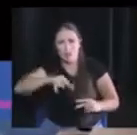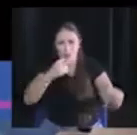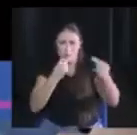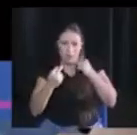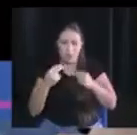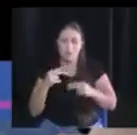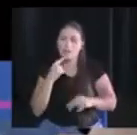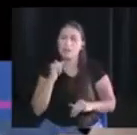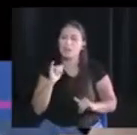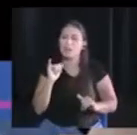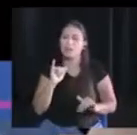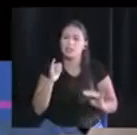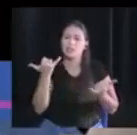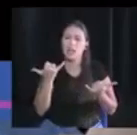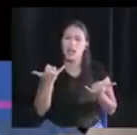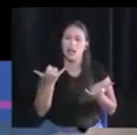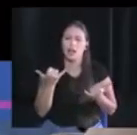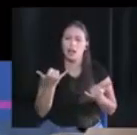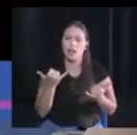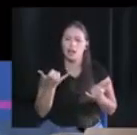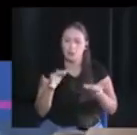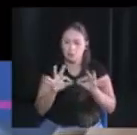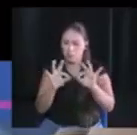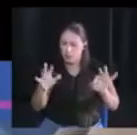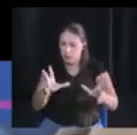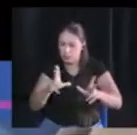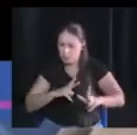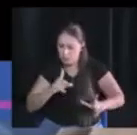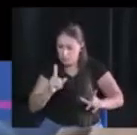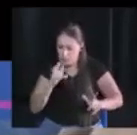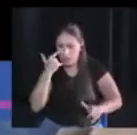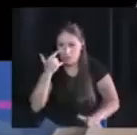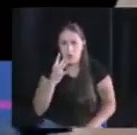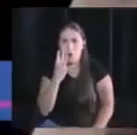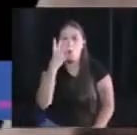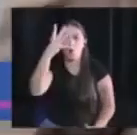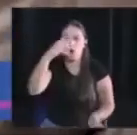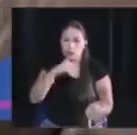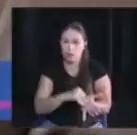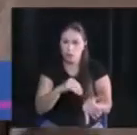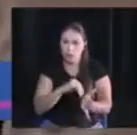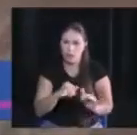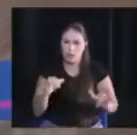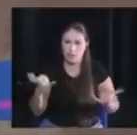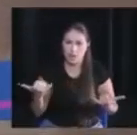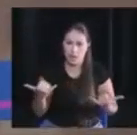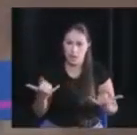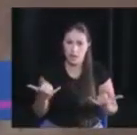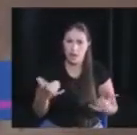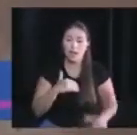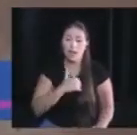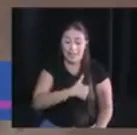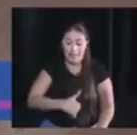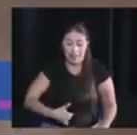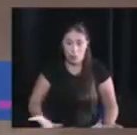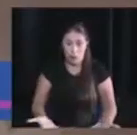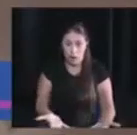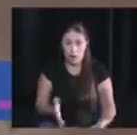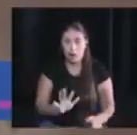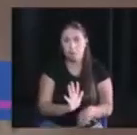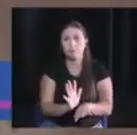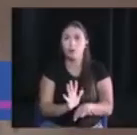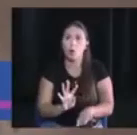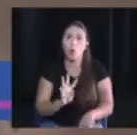cuarto intento, que no quiero citarte mal, pero que sin duda caracterizabas el gobierno como el cuarto intento